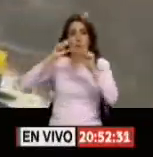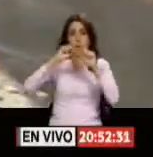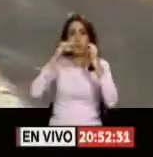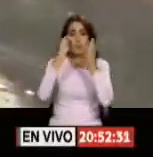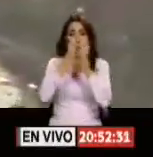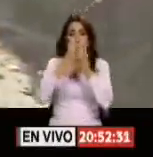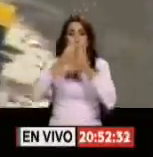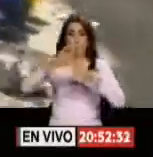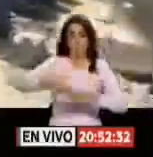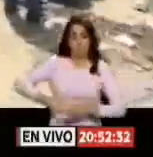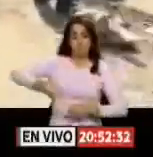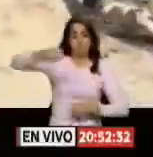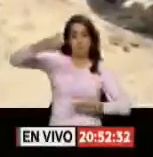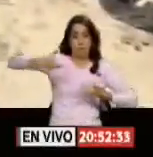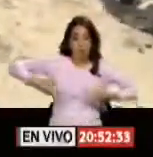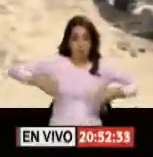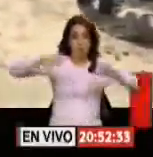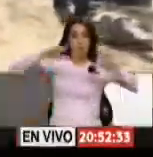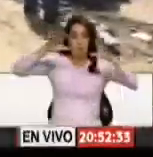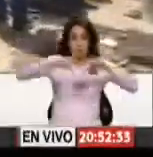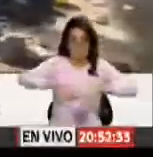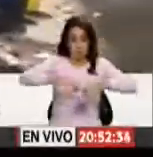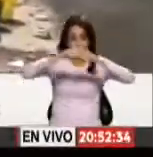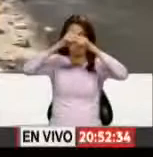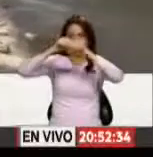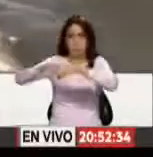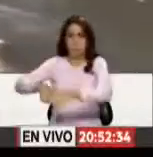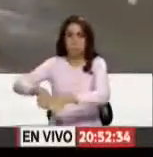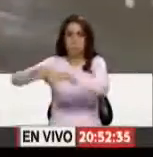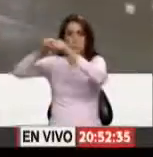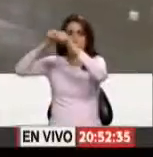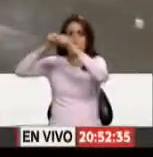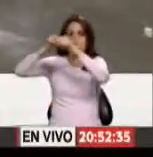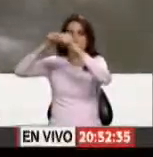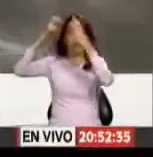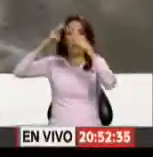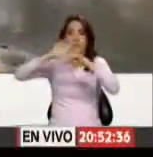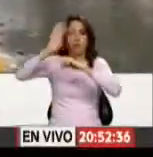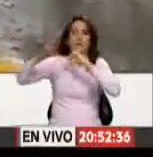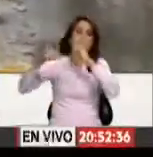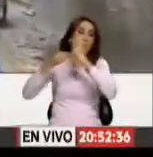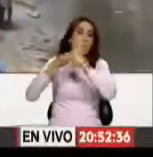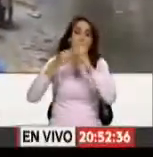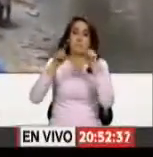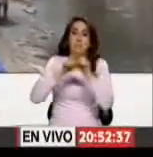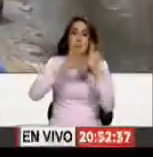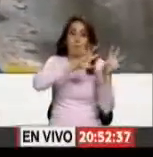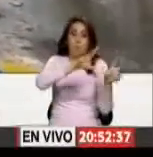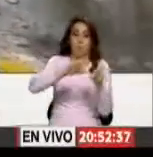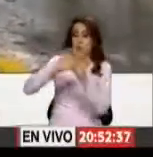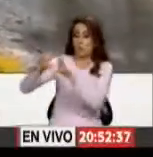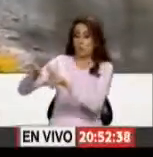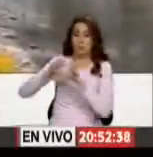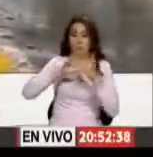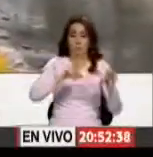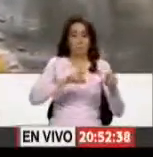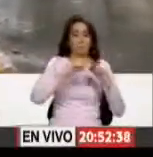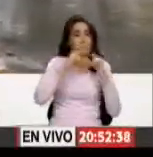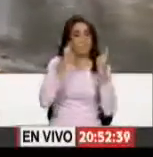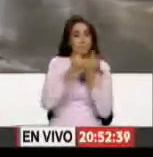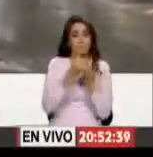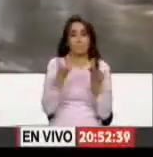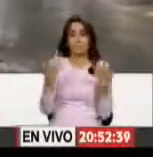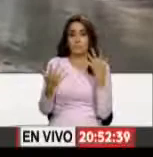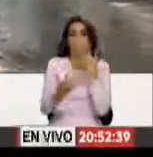mano recogen el líquido vital del río Guairé. A esto se suman los saqueos y actos vandálicos en varias ciudades que provocaron